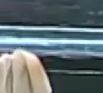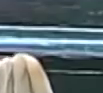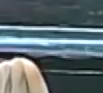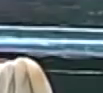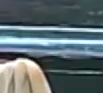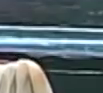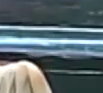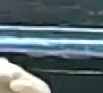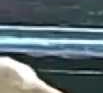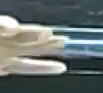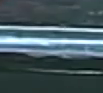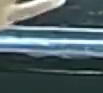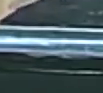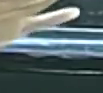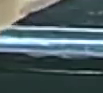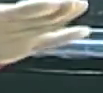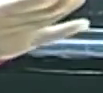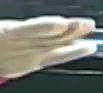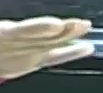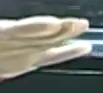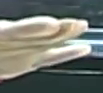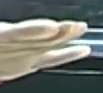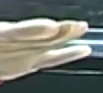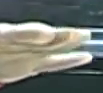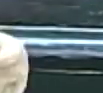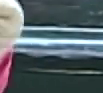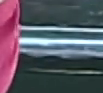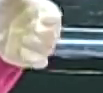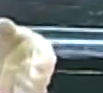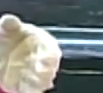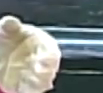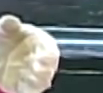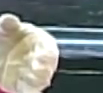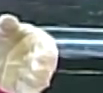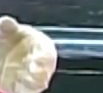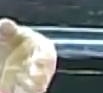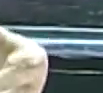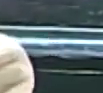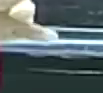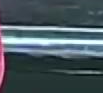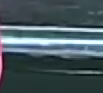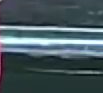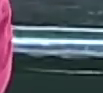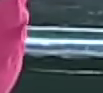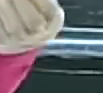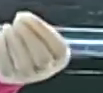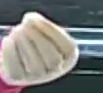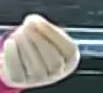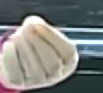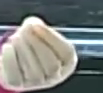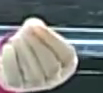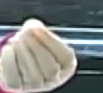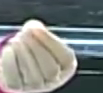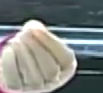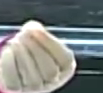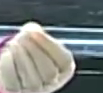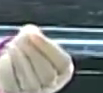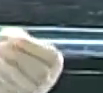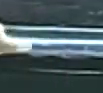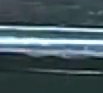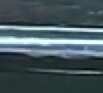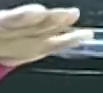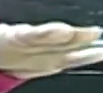Venezuela comparte una frontera común de más de 2.200 kilómetros justamente con Colombia y ha dicho que se reforzará